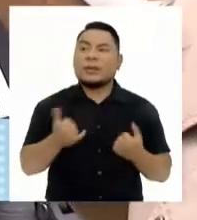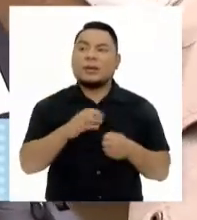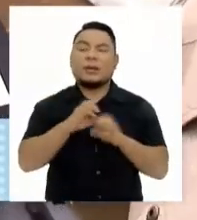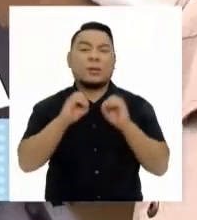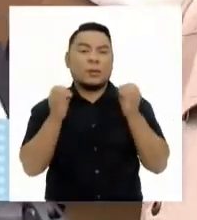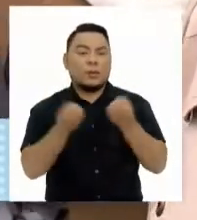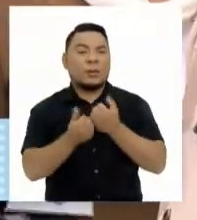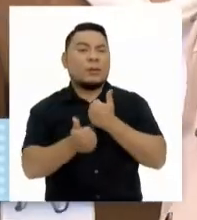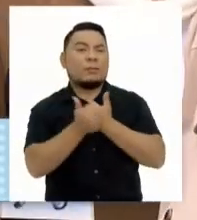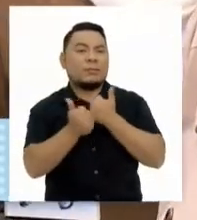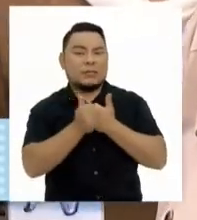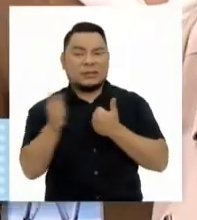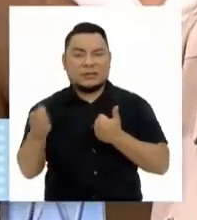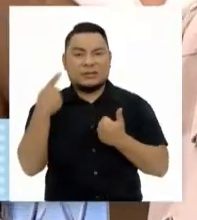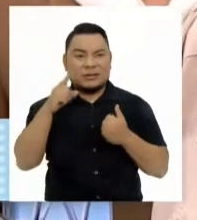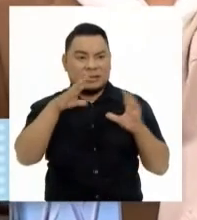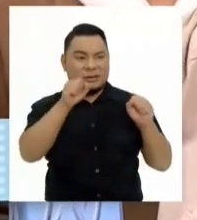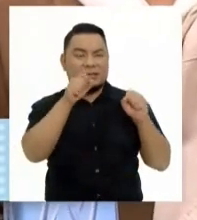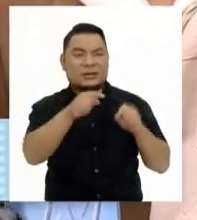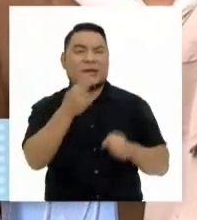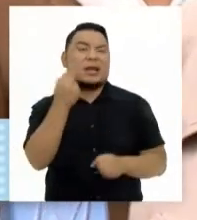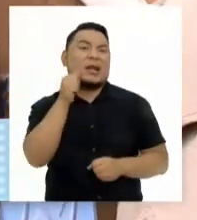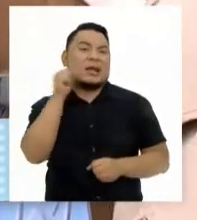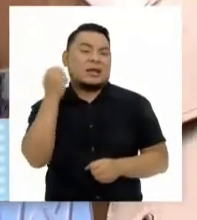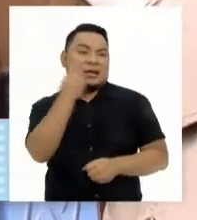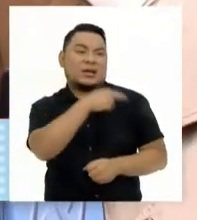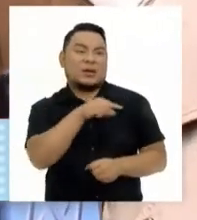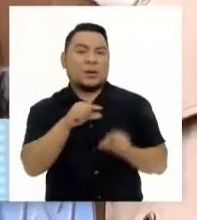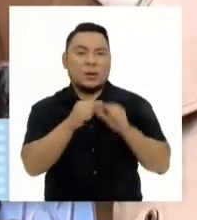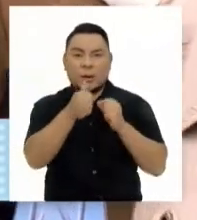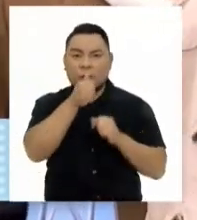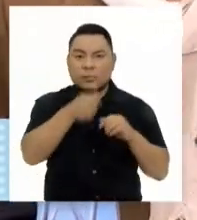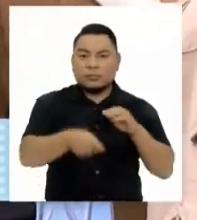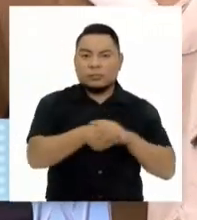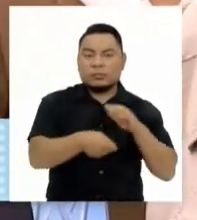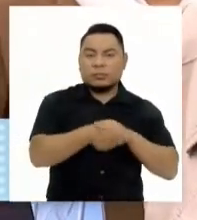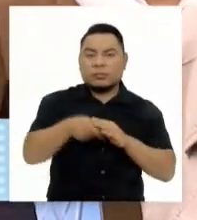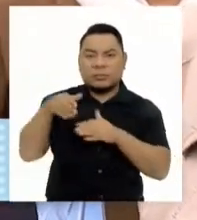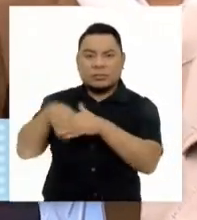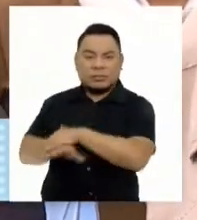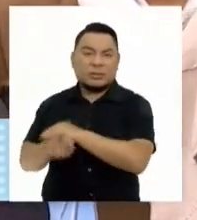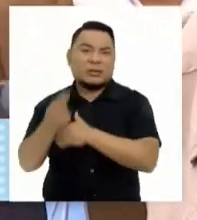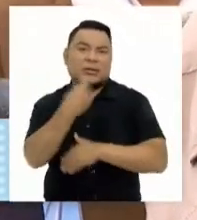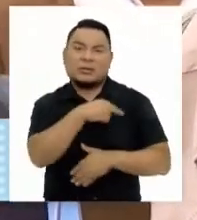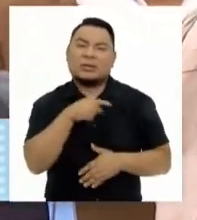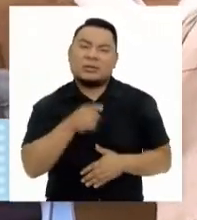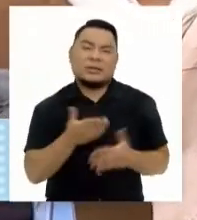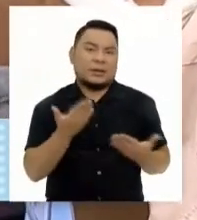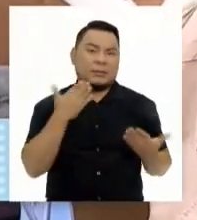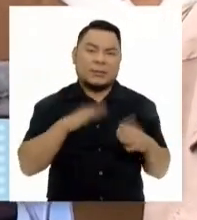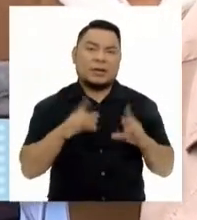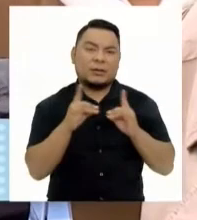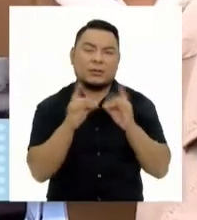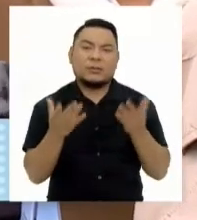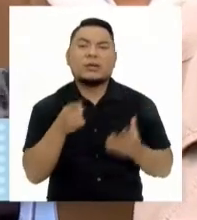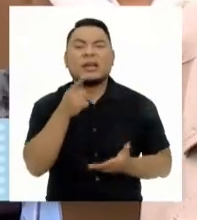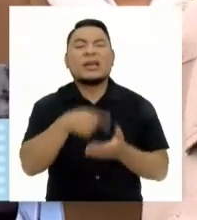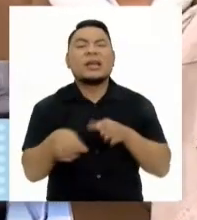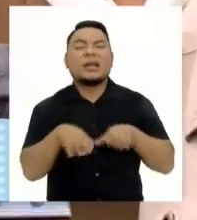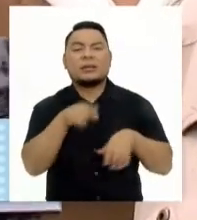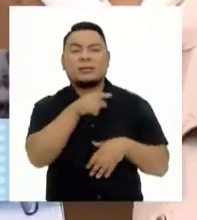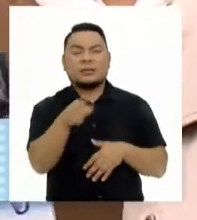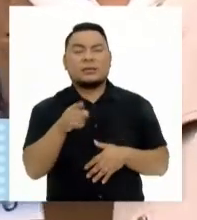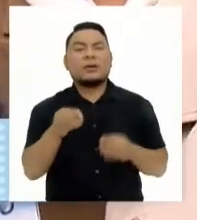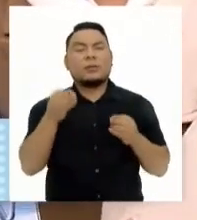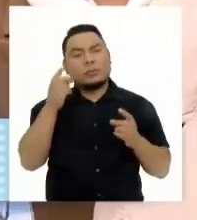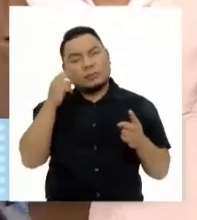organizaciones criminales como la que se han destapado el día de ayer, que era ya un secreto a voces, que se podían comercializar con las camas UCI. ¿Qué van a hacer ustedes